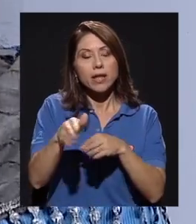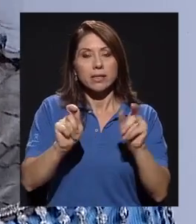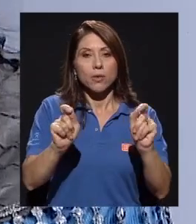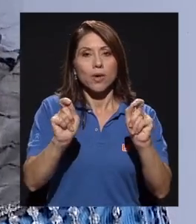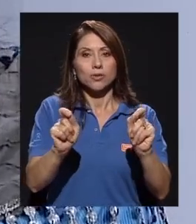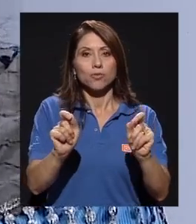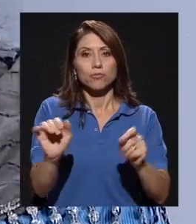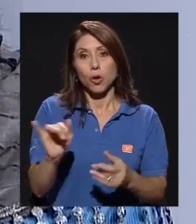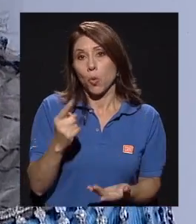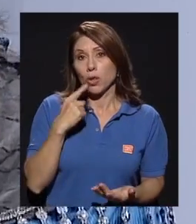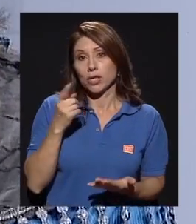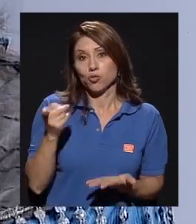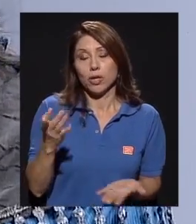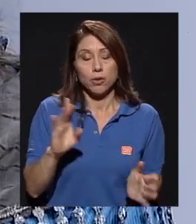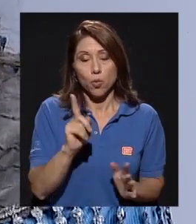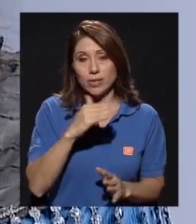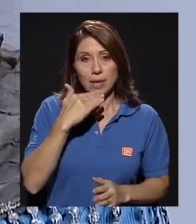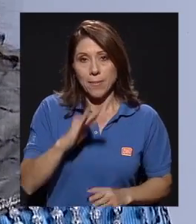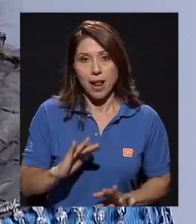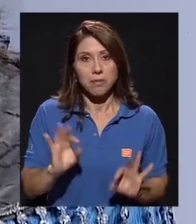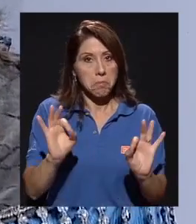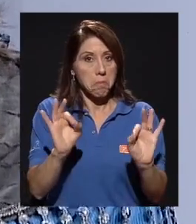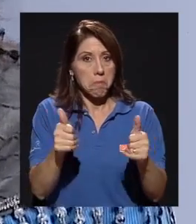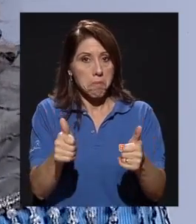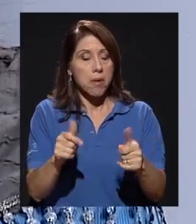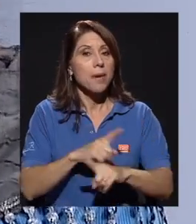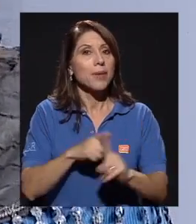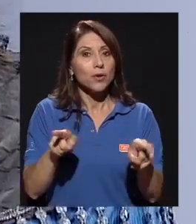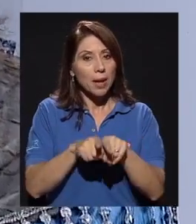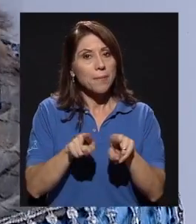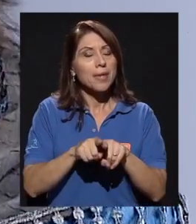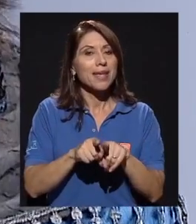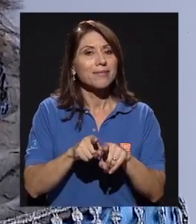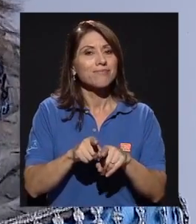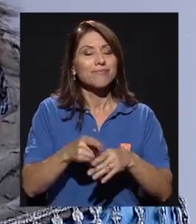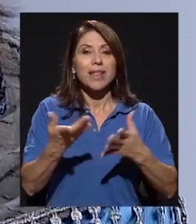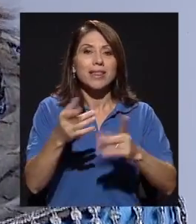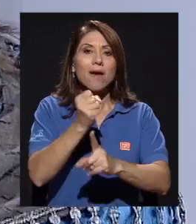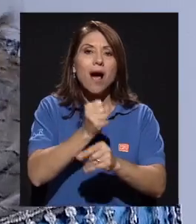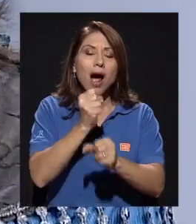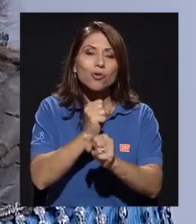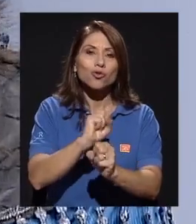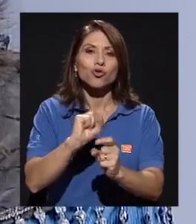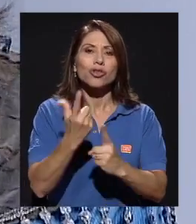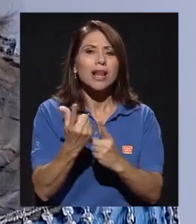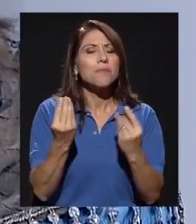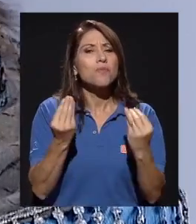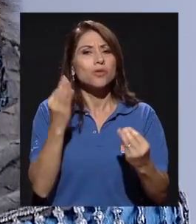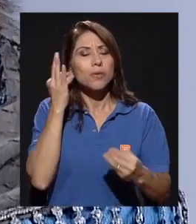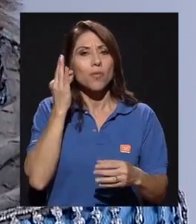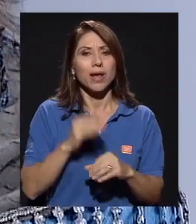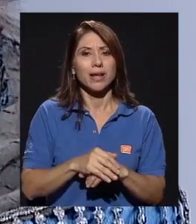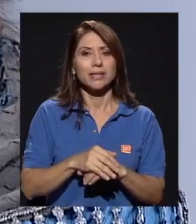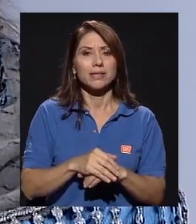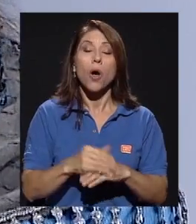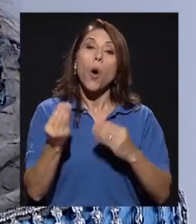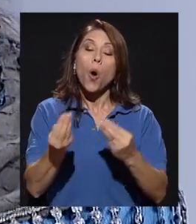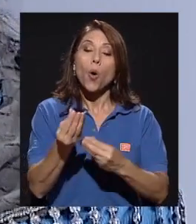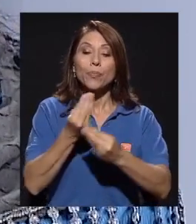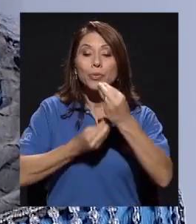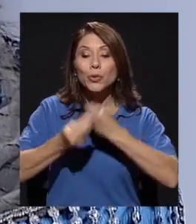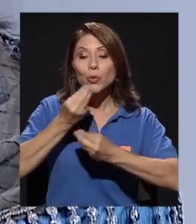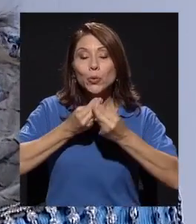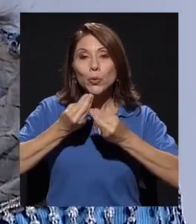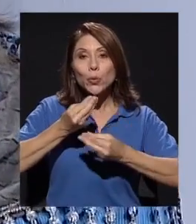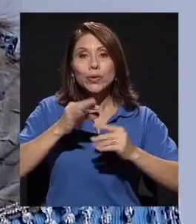de Educación que como dice usted no está mal pero también a trabajo social donde hay muchas mujeres a nutrición porque se les vincula con